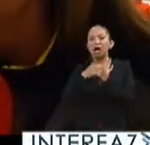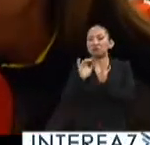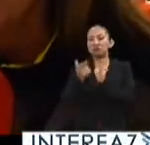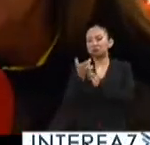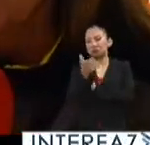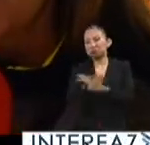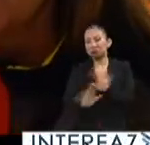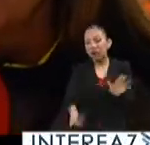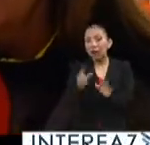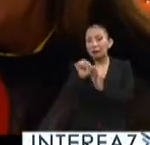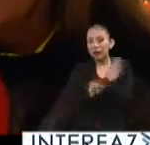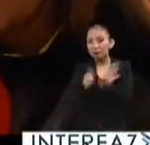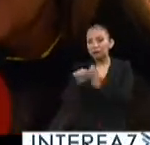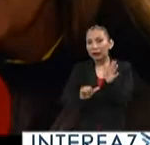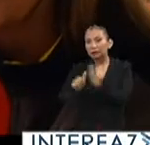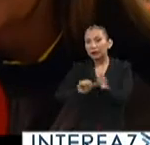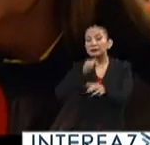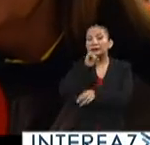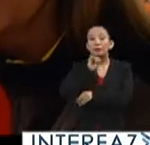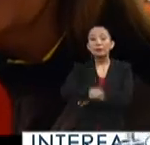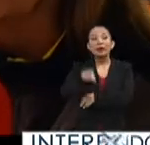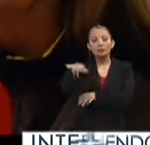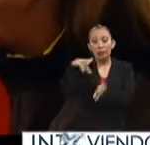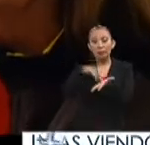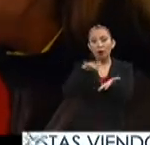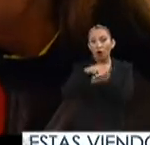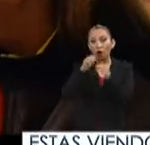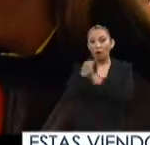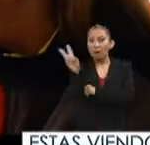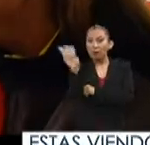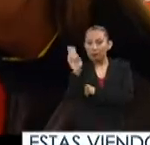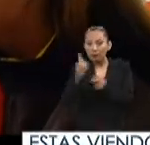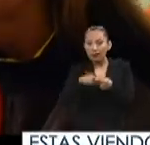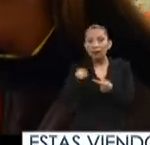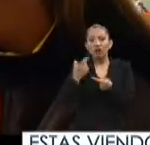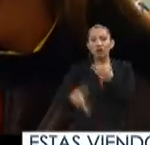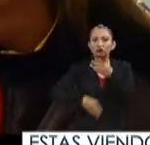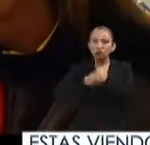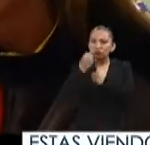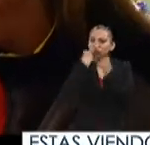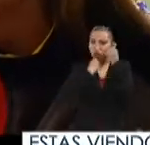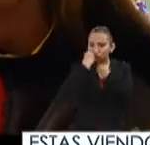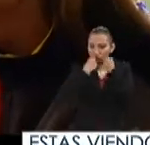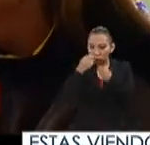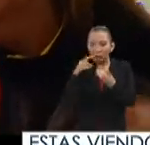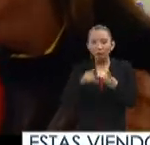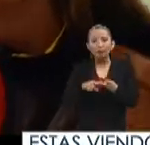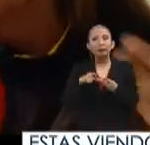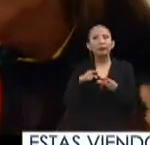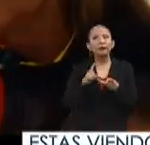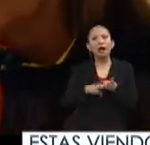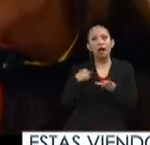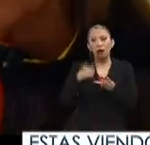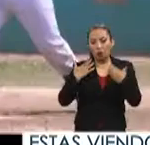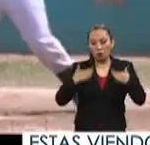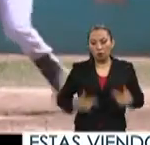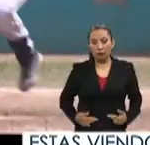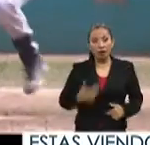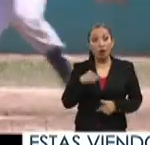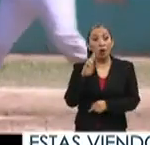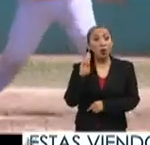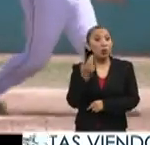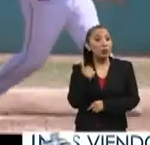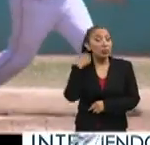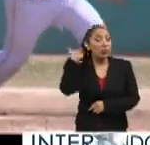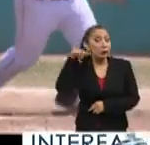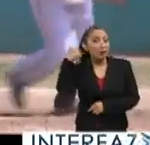pico al mes, además de que se les apoya con vitaminas, suplementos, los uniformes. La